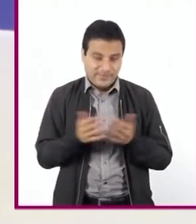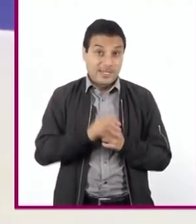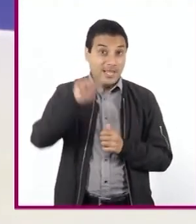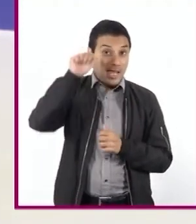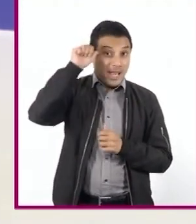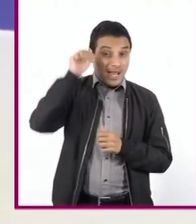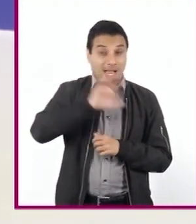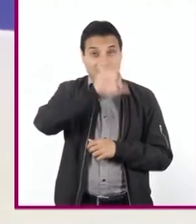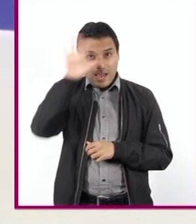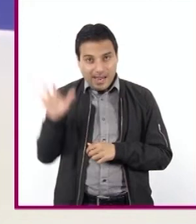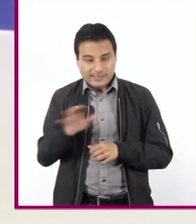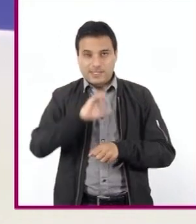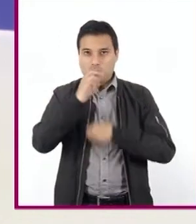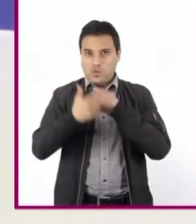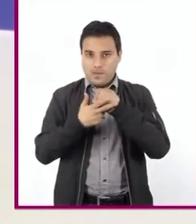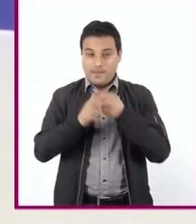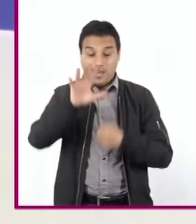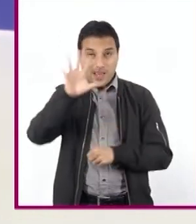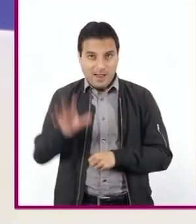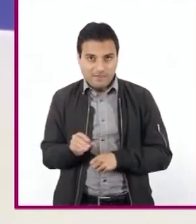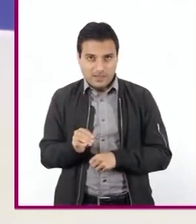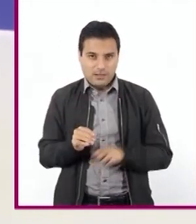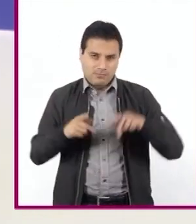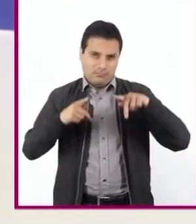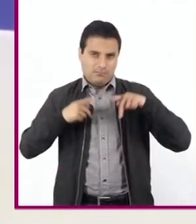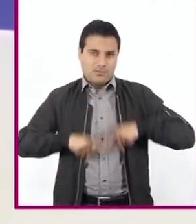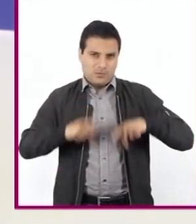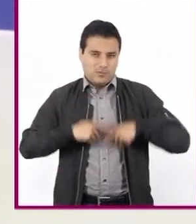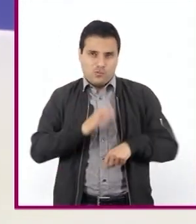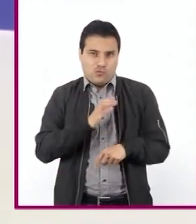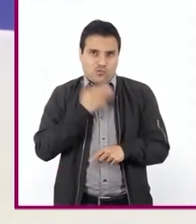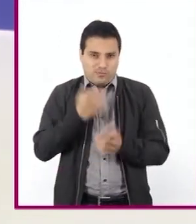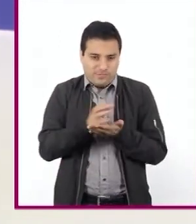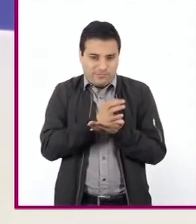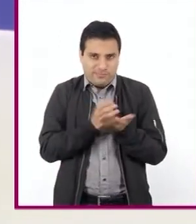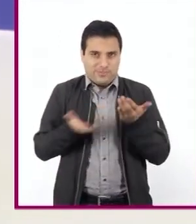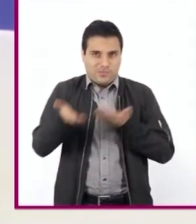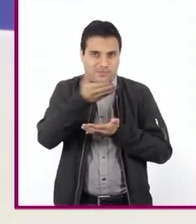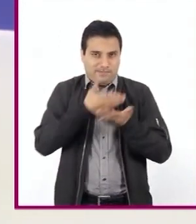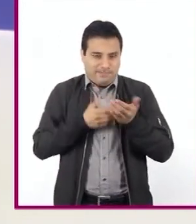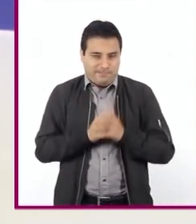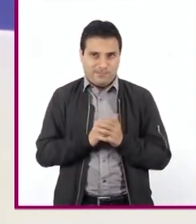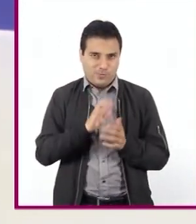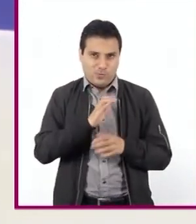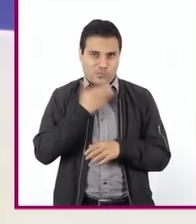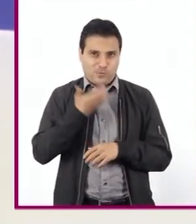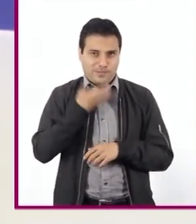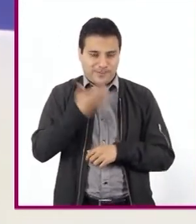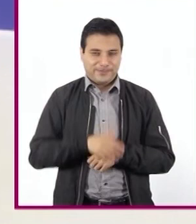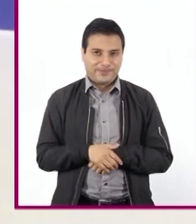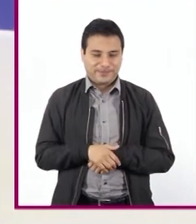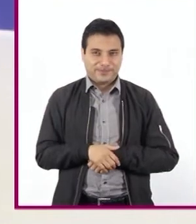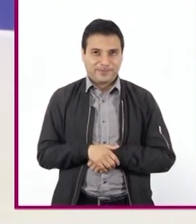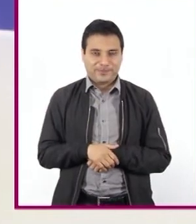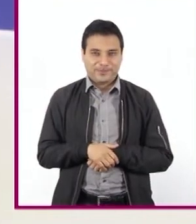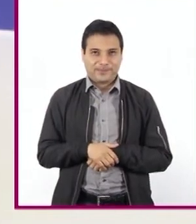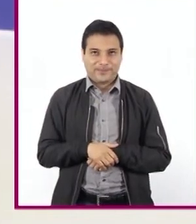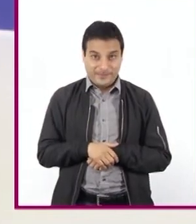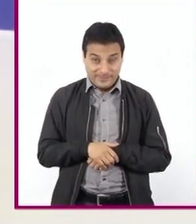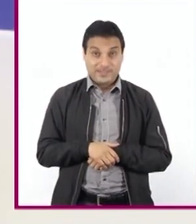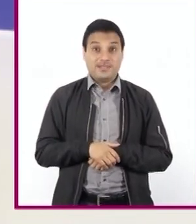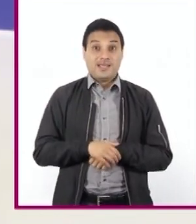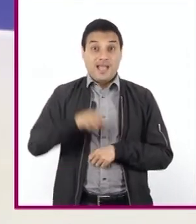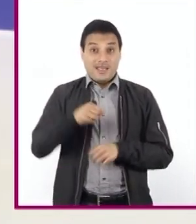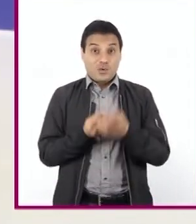Asia, Europa y África, en los diferentes intercambios comerciales. Con el crecimiento de la